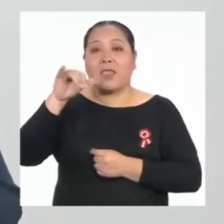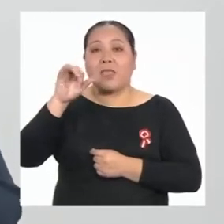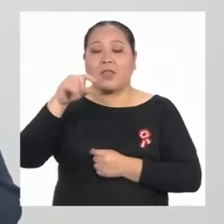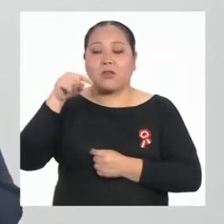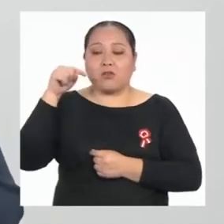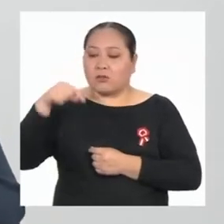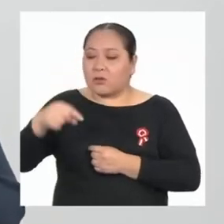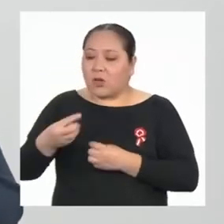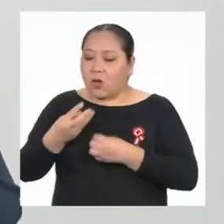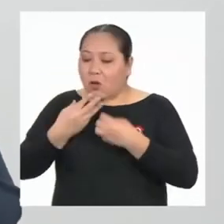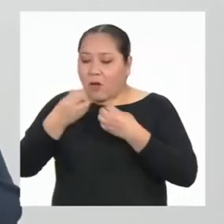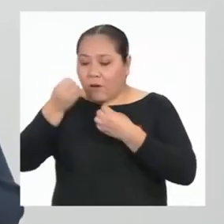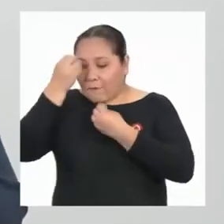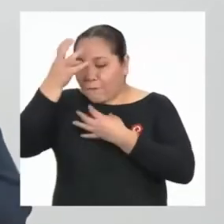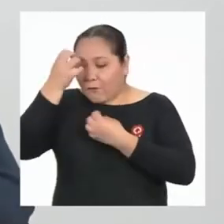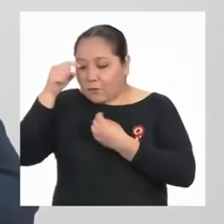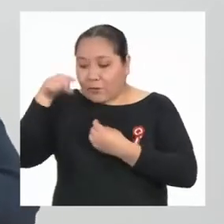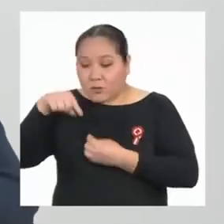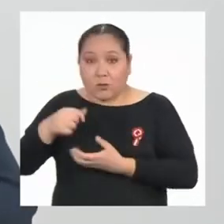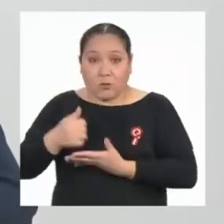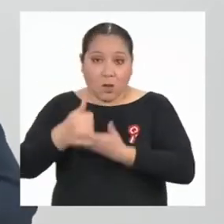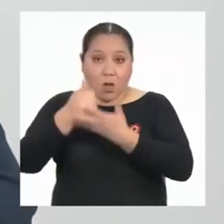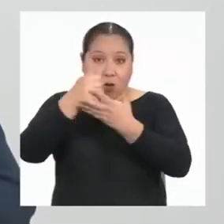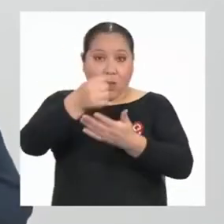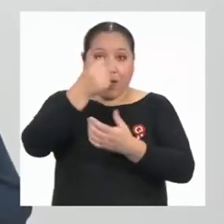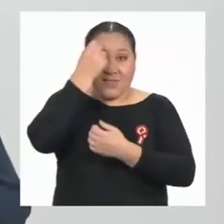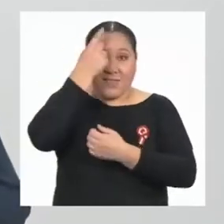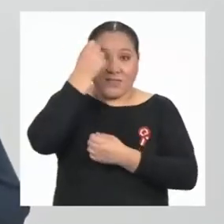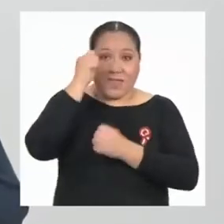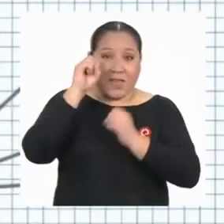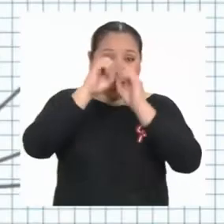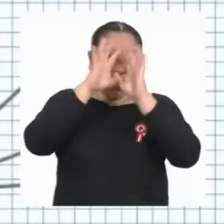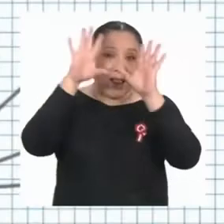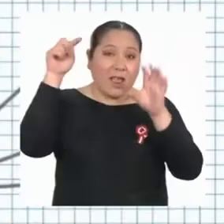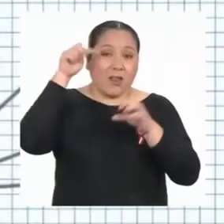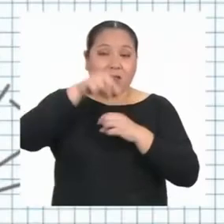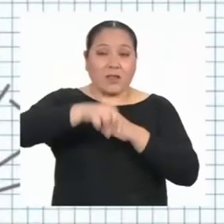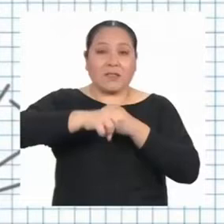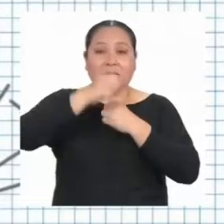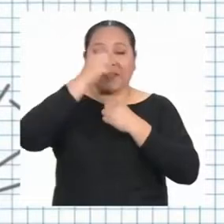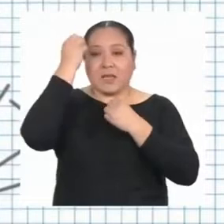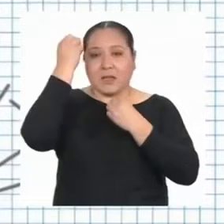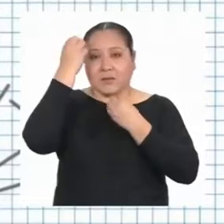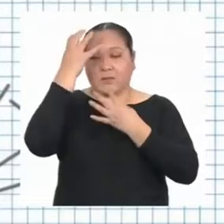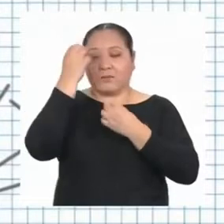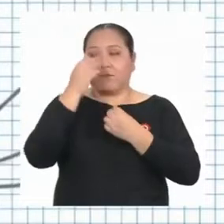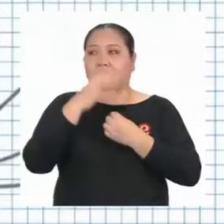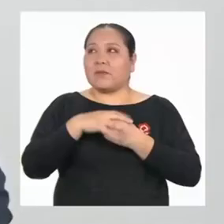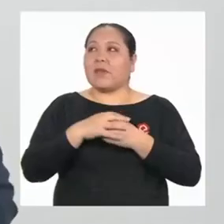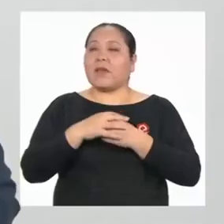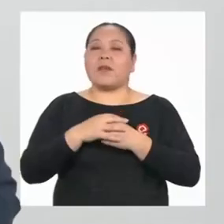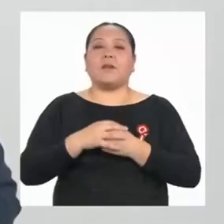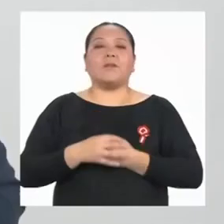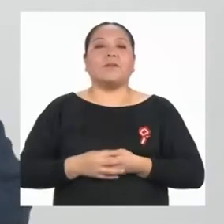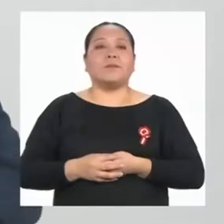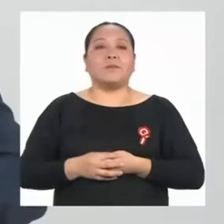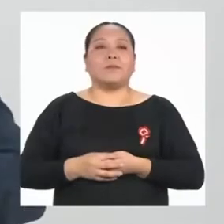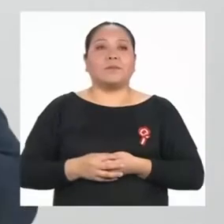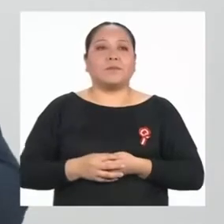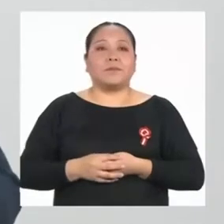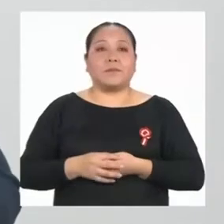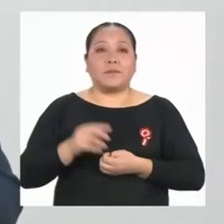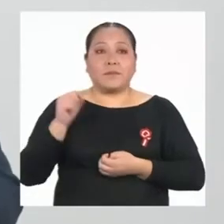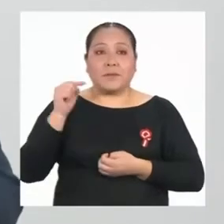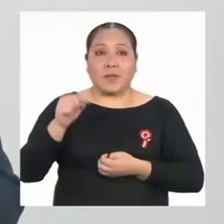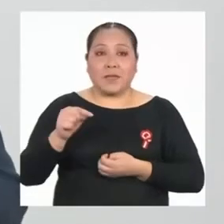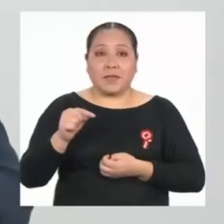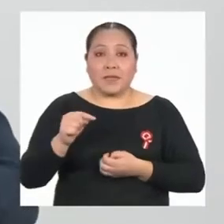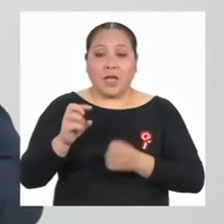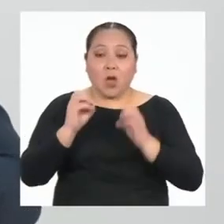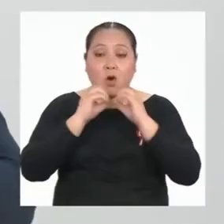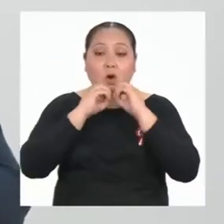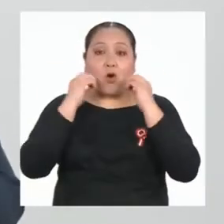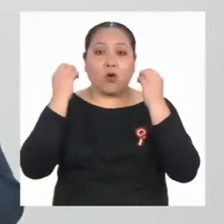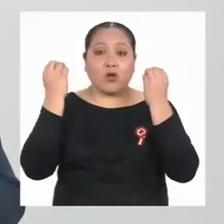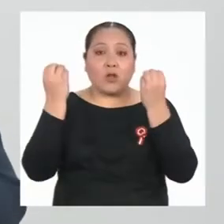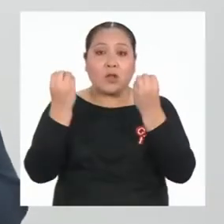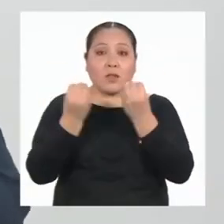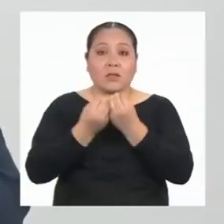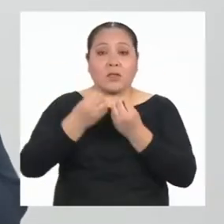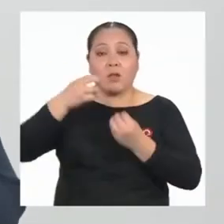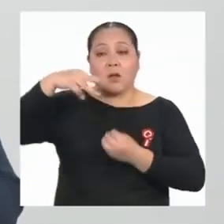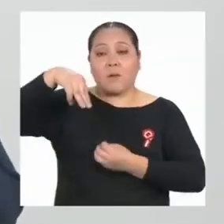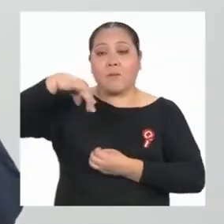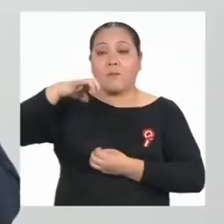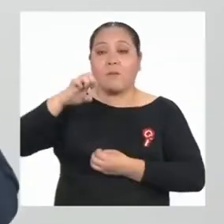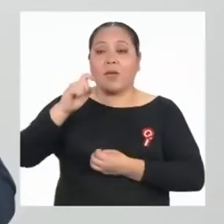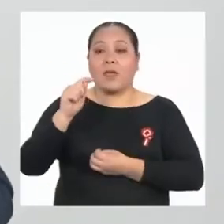pueden ayudar a entender mejor la situación. Cuéntanos, por favor. Según la Organización